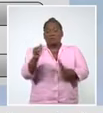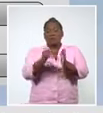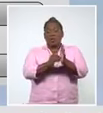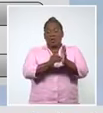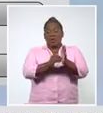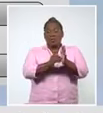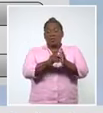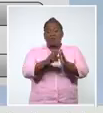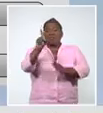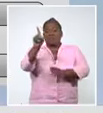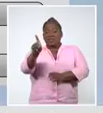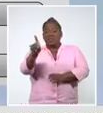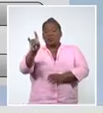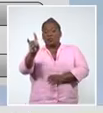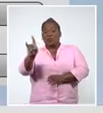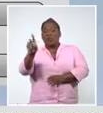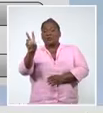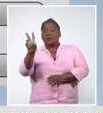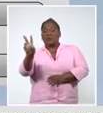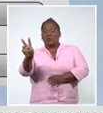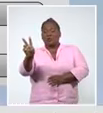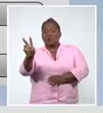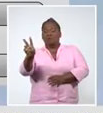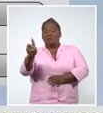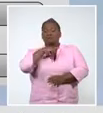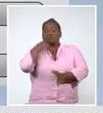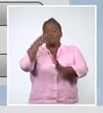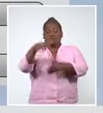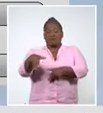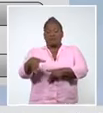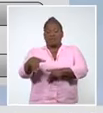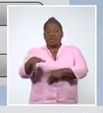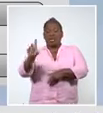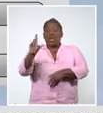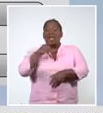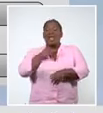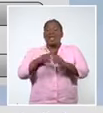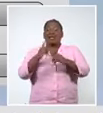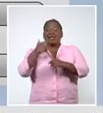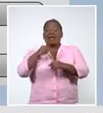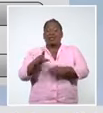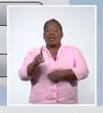1.219.192 fallecidos y una letalidad de 2,37%